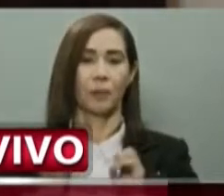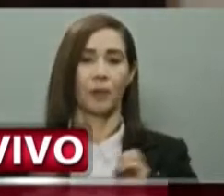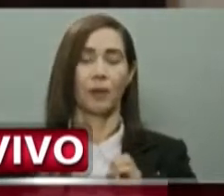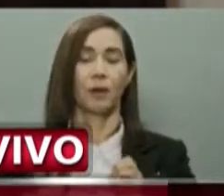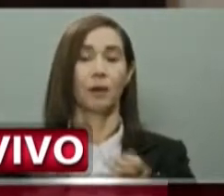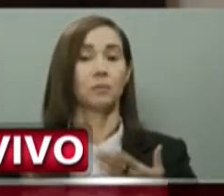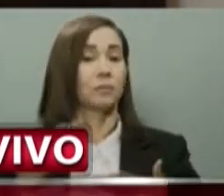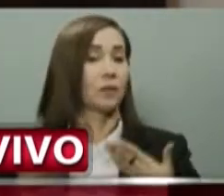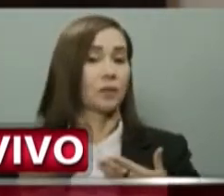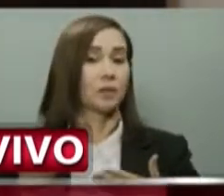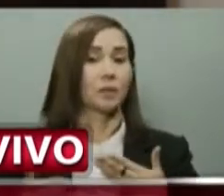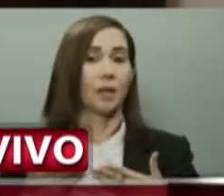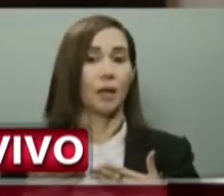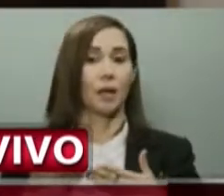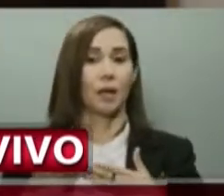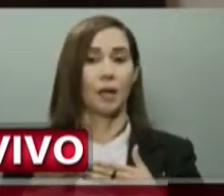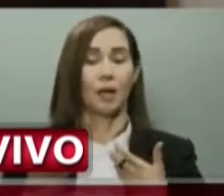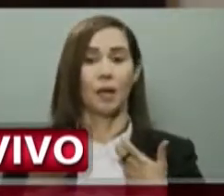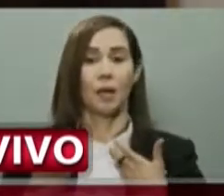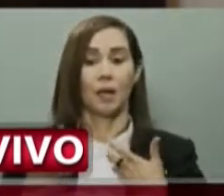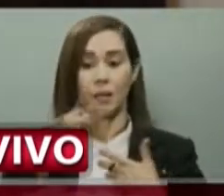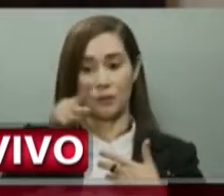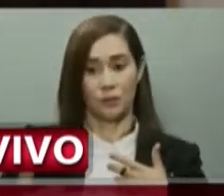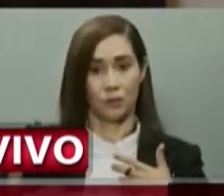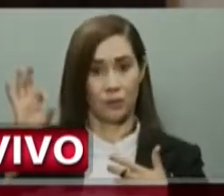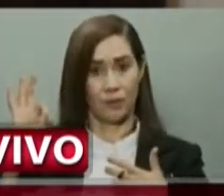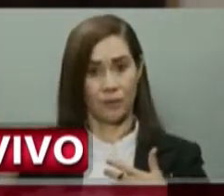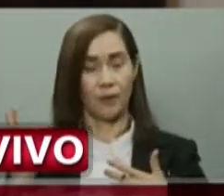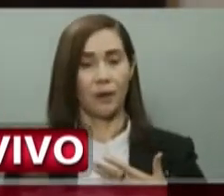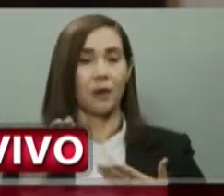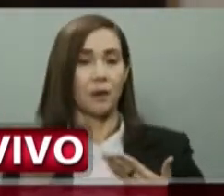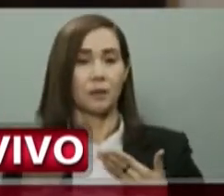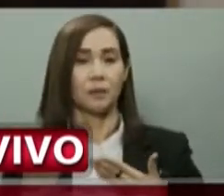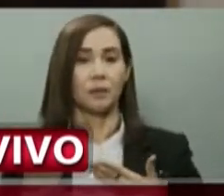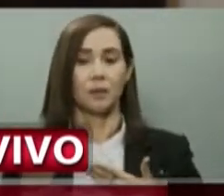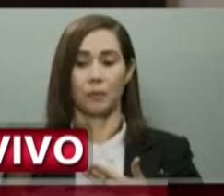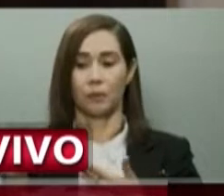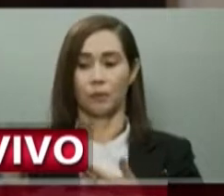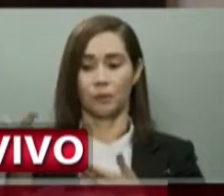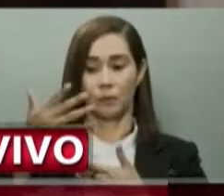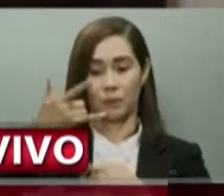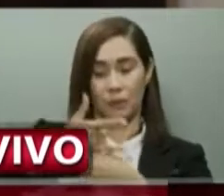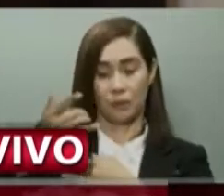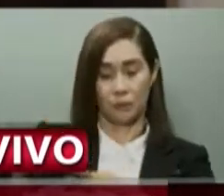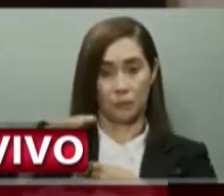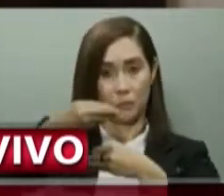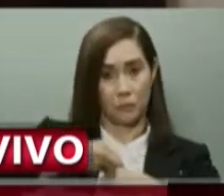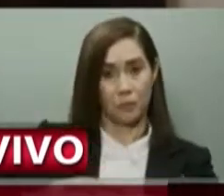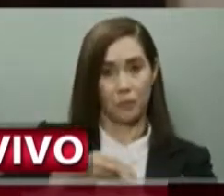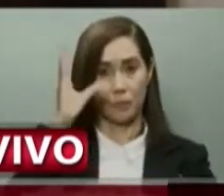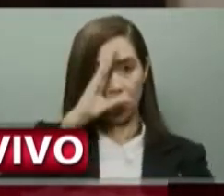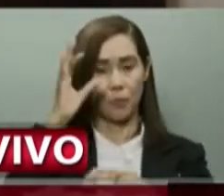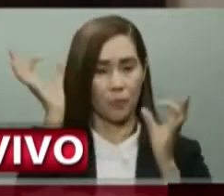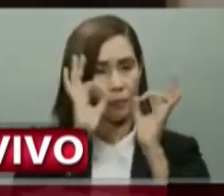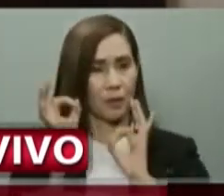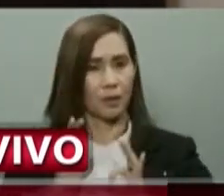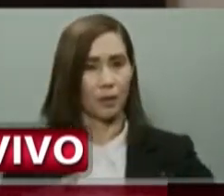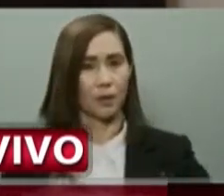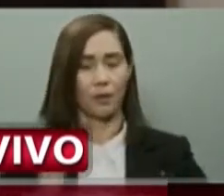Sí puede afectar a empresas de zonas francas en términos de personal, pero ellos buscarán también la forma